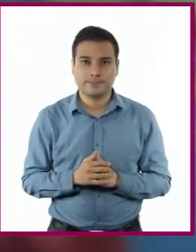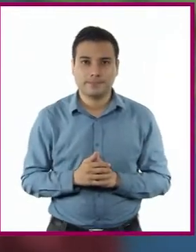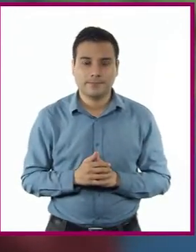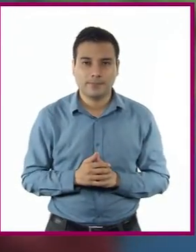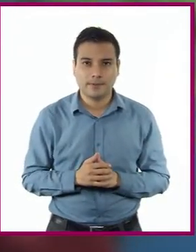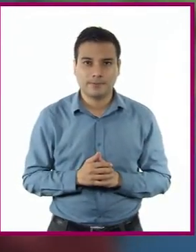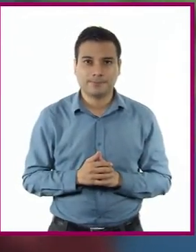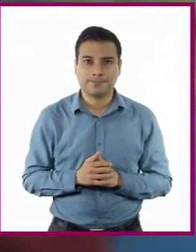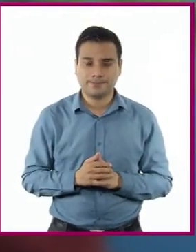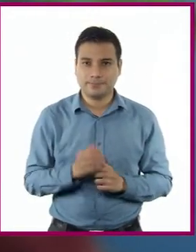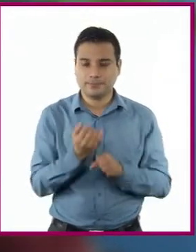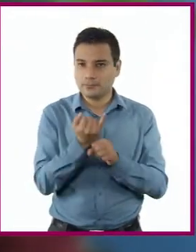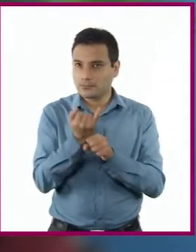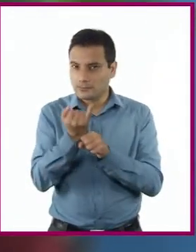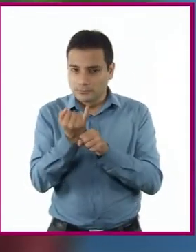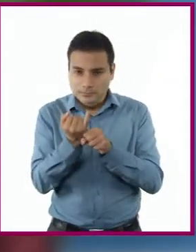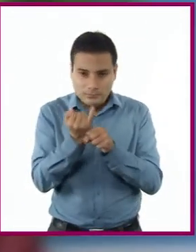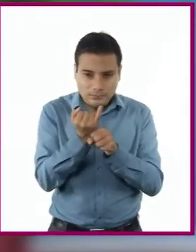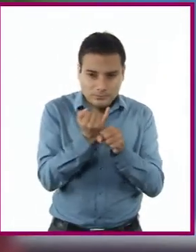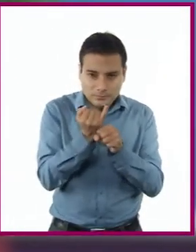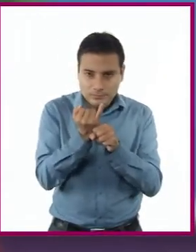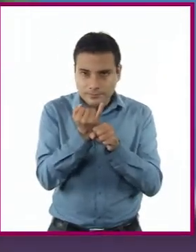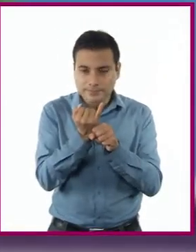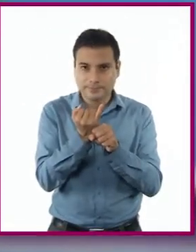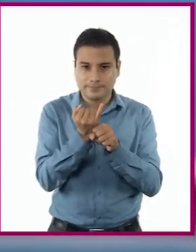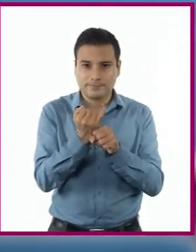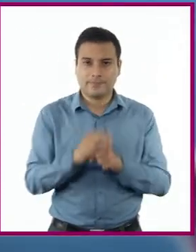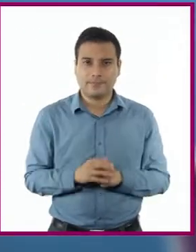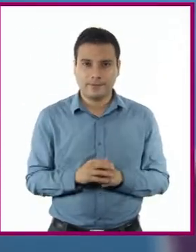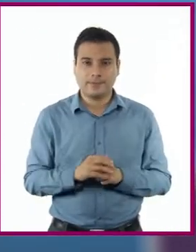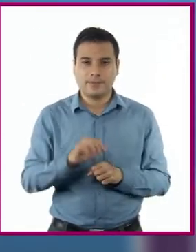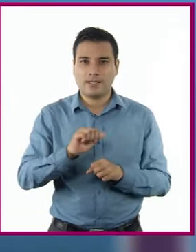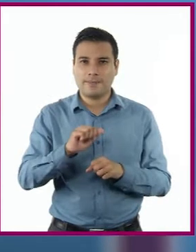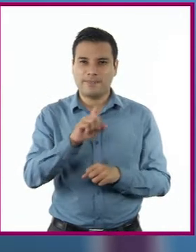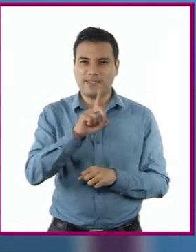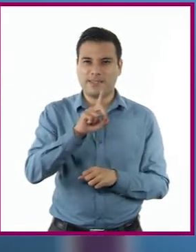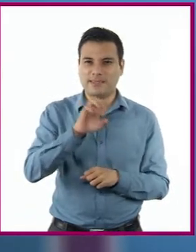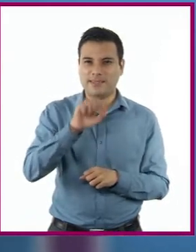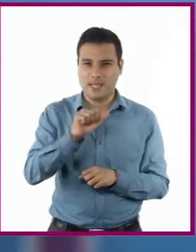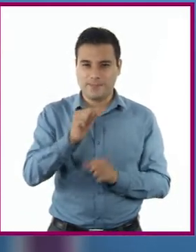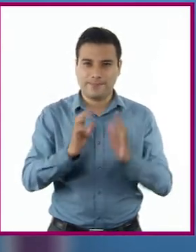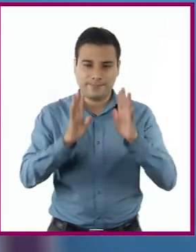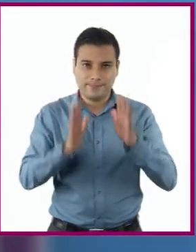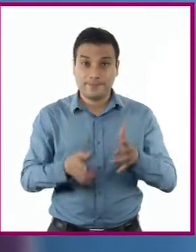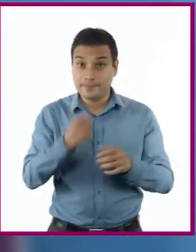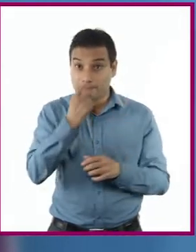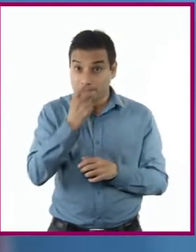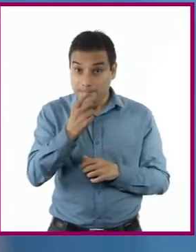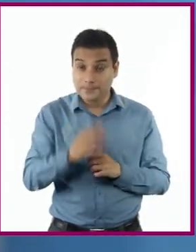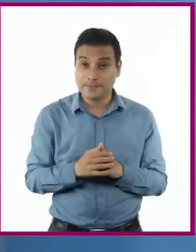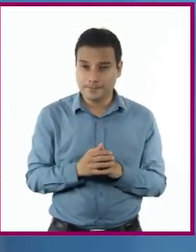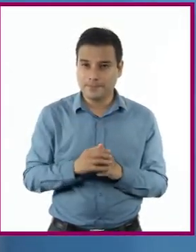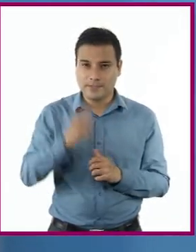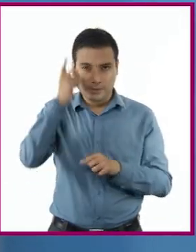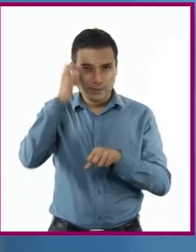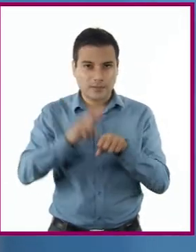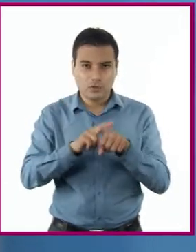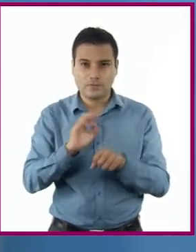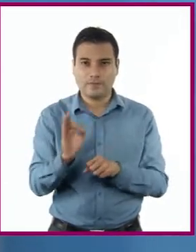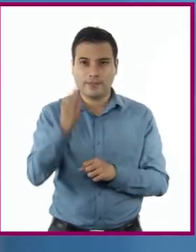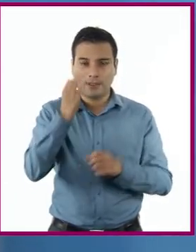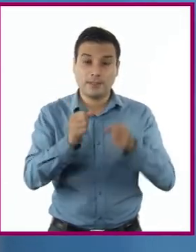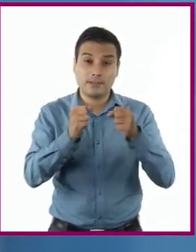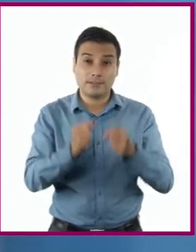Durante las investigaciones, la Administración para el Control de Drogas, DEA, denunció la corrupción al interior de la Dirección Federal de